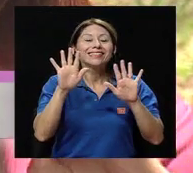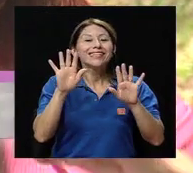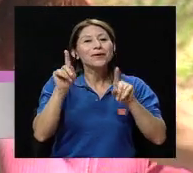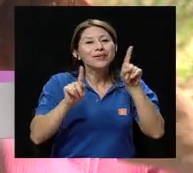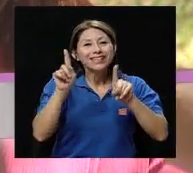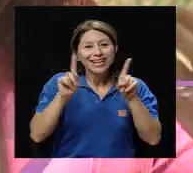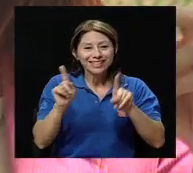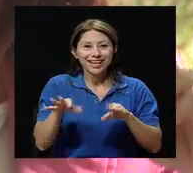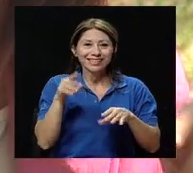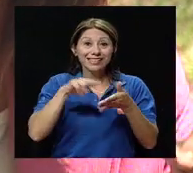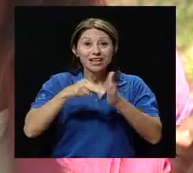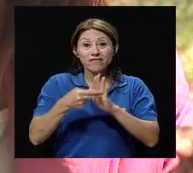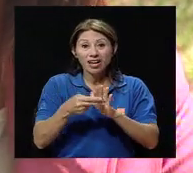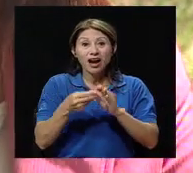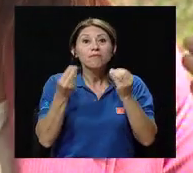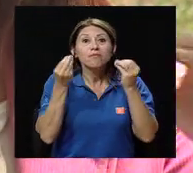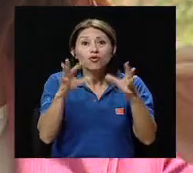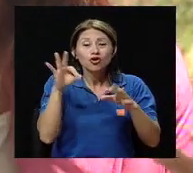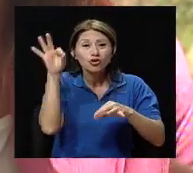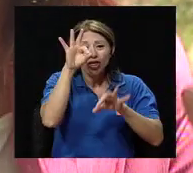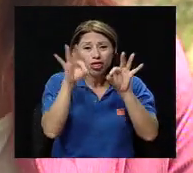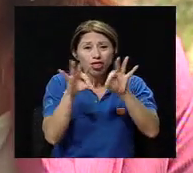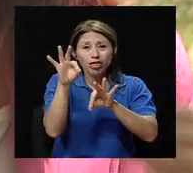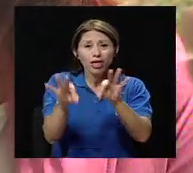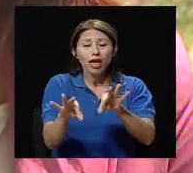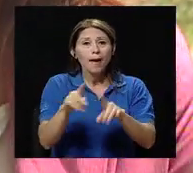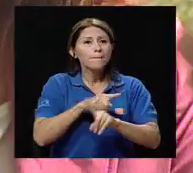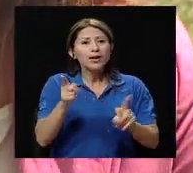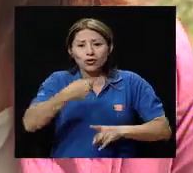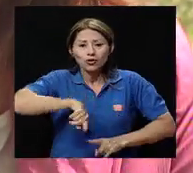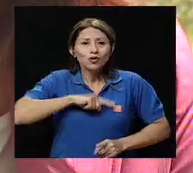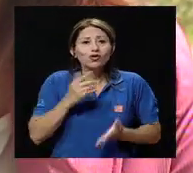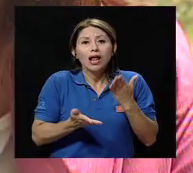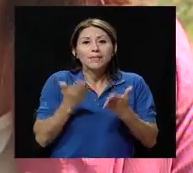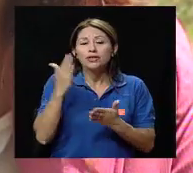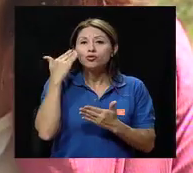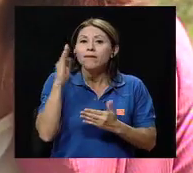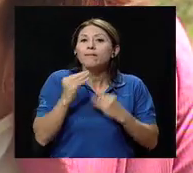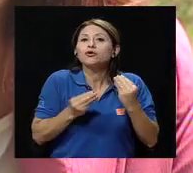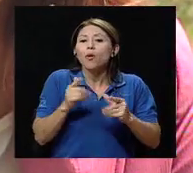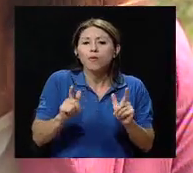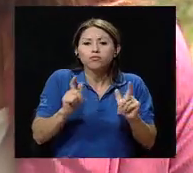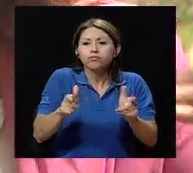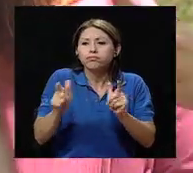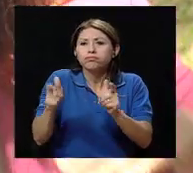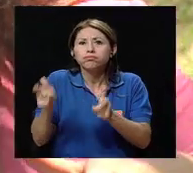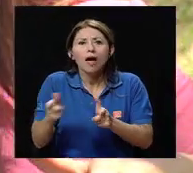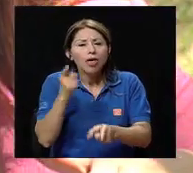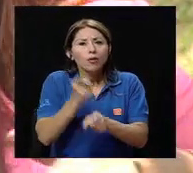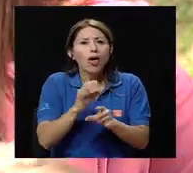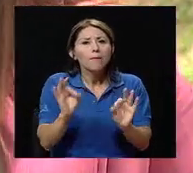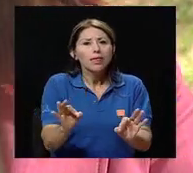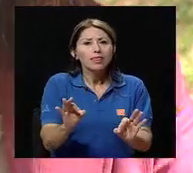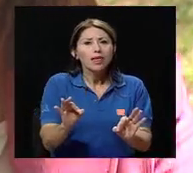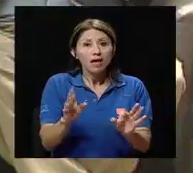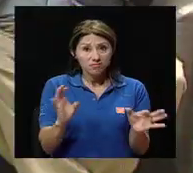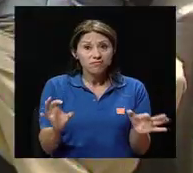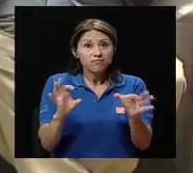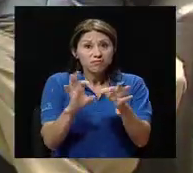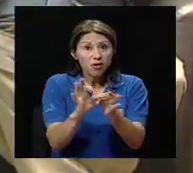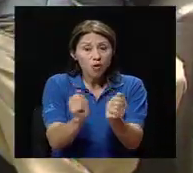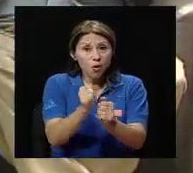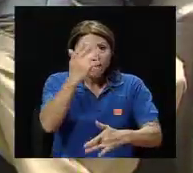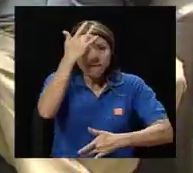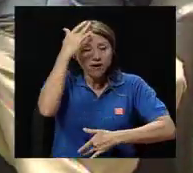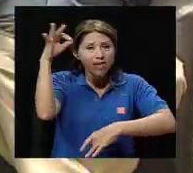estrecha relación entre la contaminación, estos residuos que no sabemos cómo desecharlos de manera adecuada, y el dengue? Sí, pero